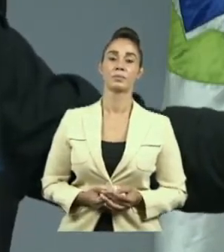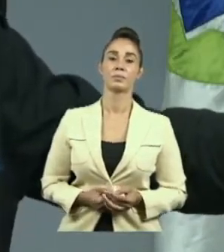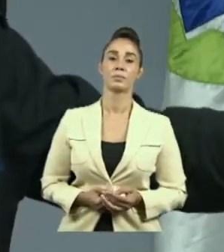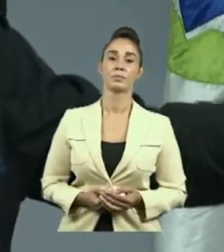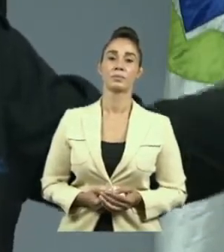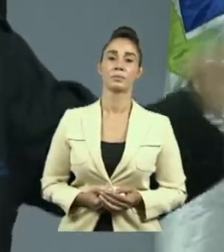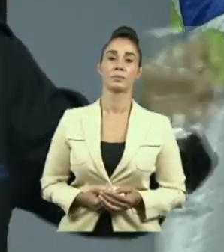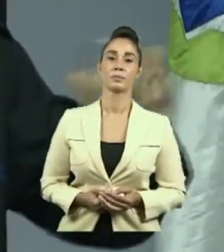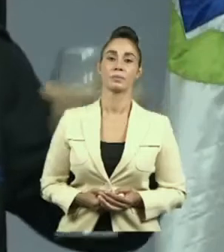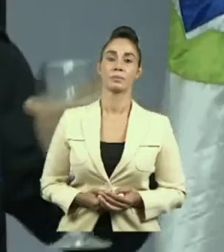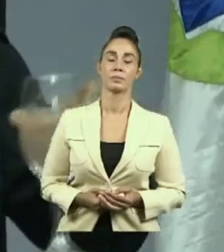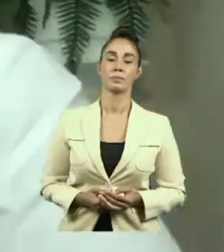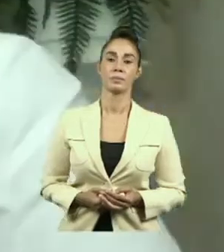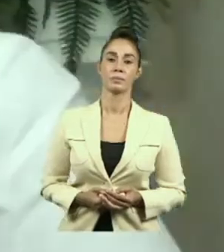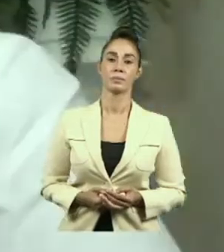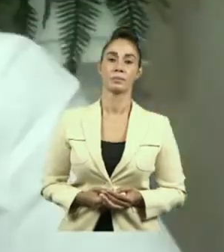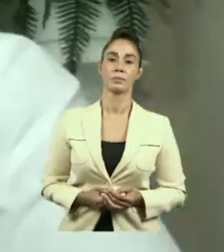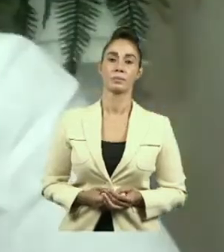brito